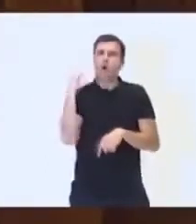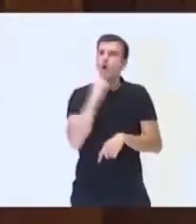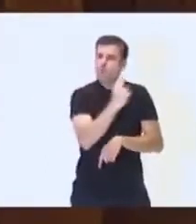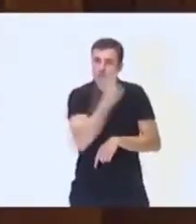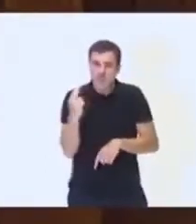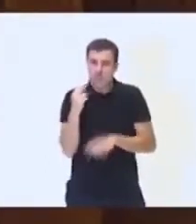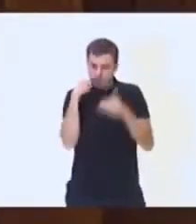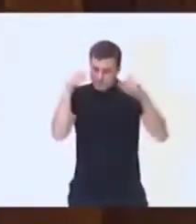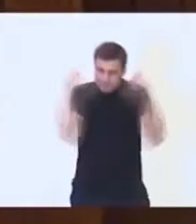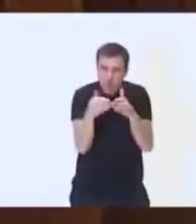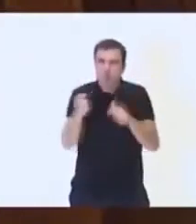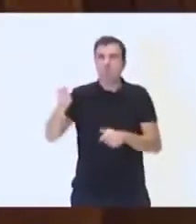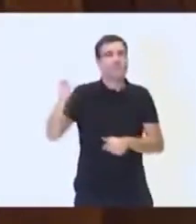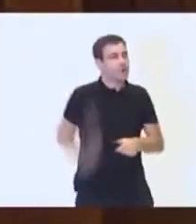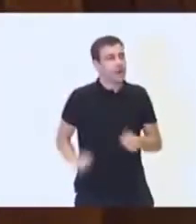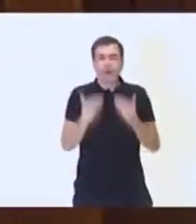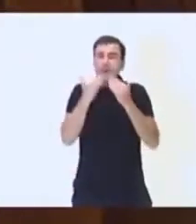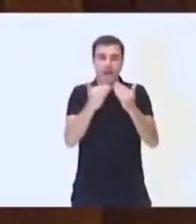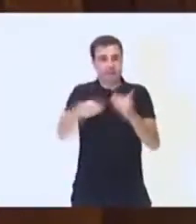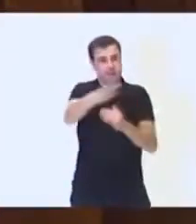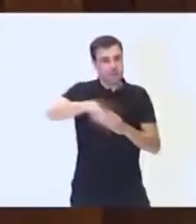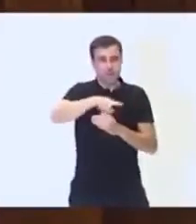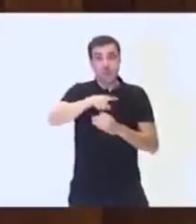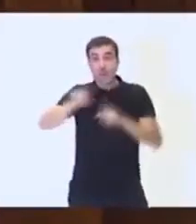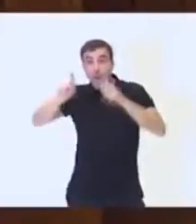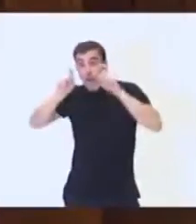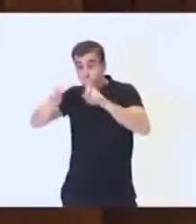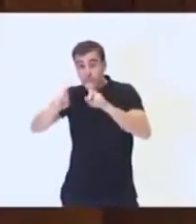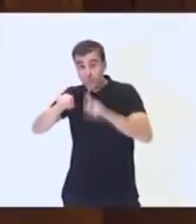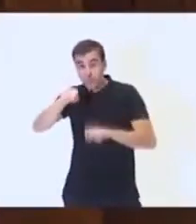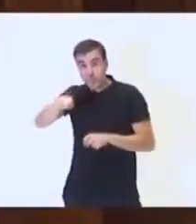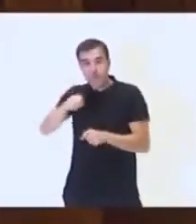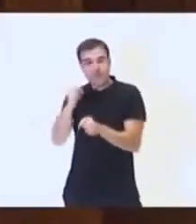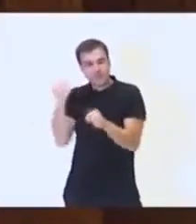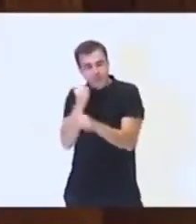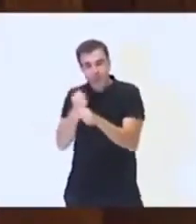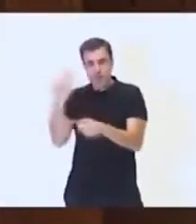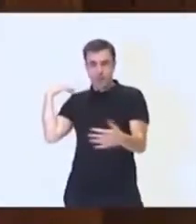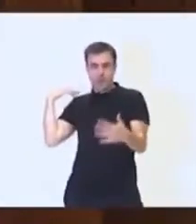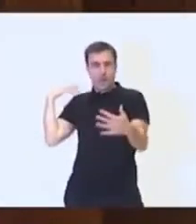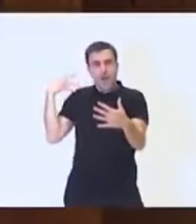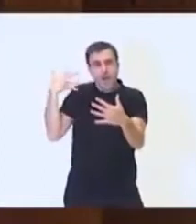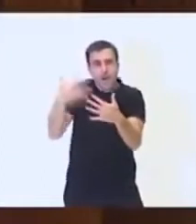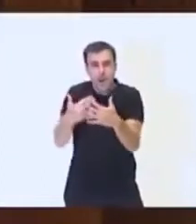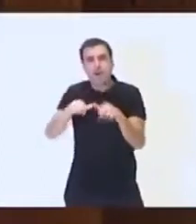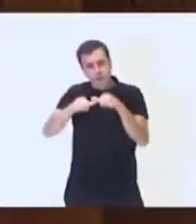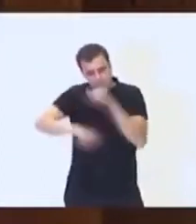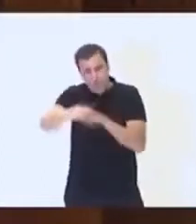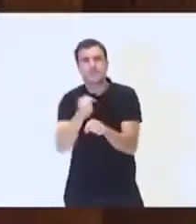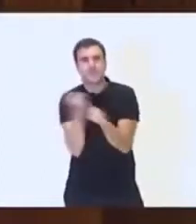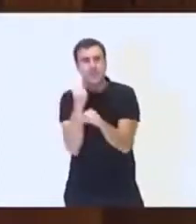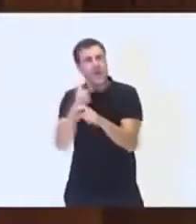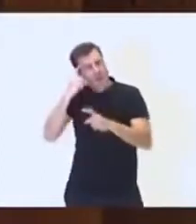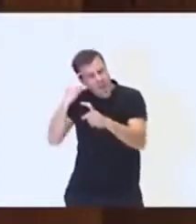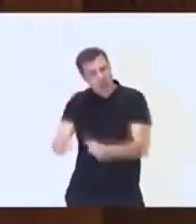y profesionalidad. Gracias a quienes en el ámbito de la educación han realizado y realizan un tremendo esfuerzo